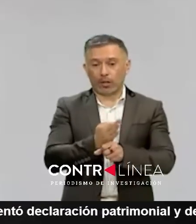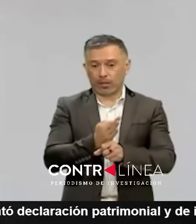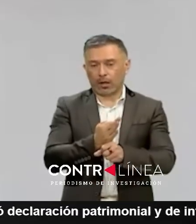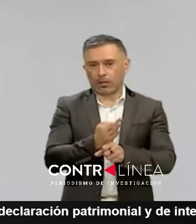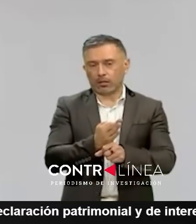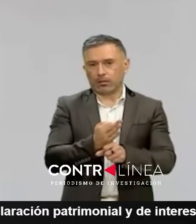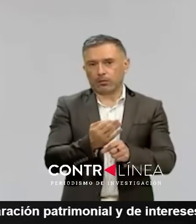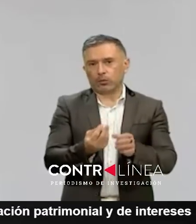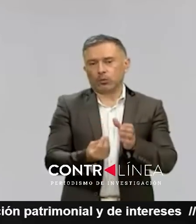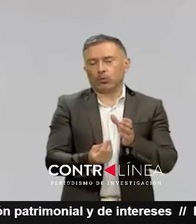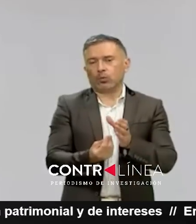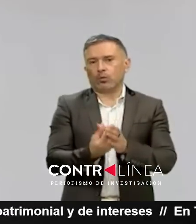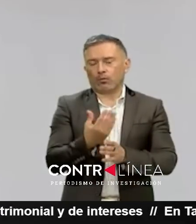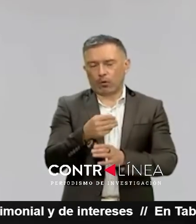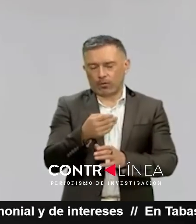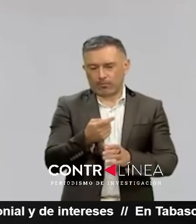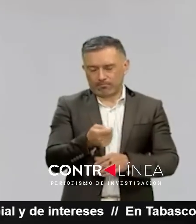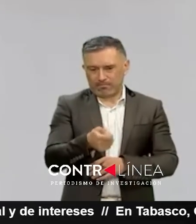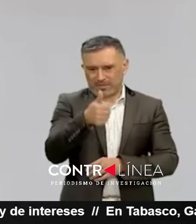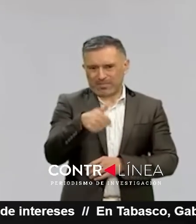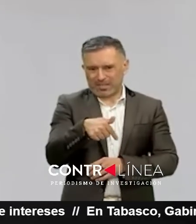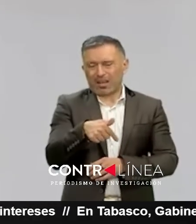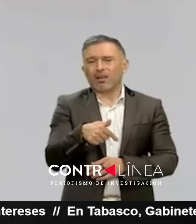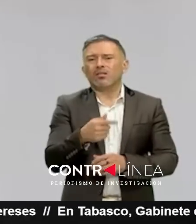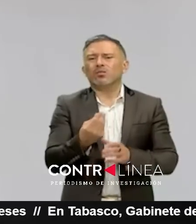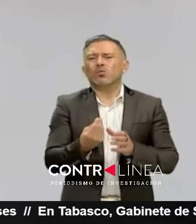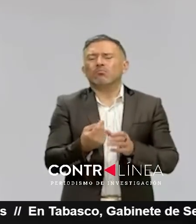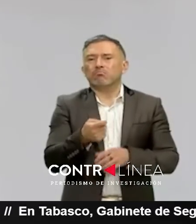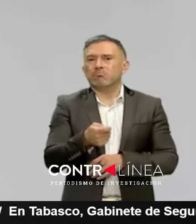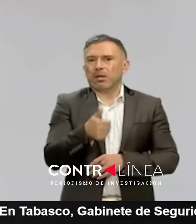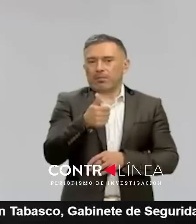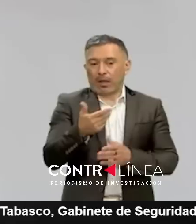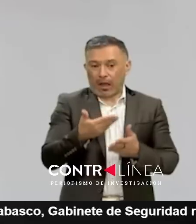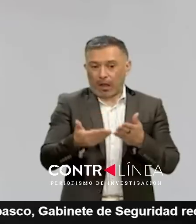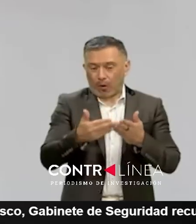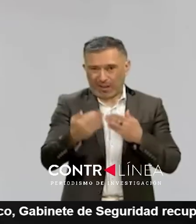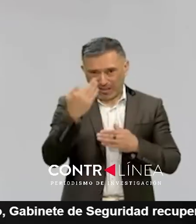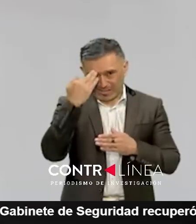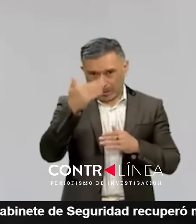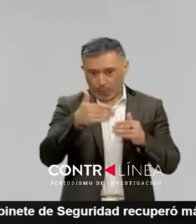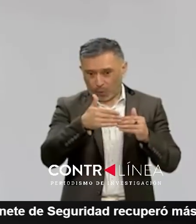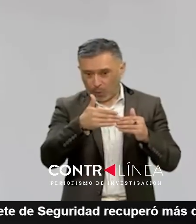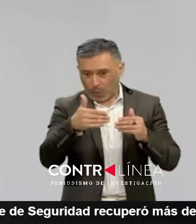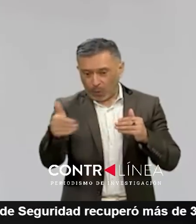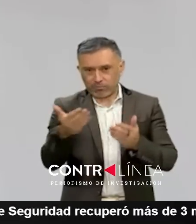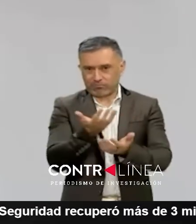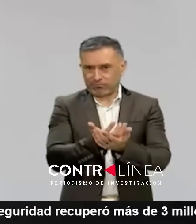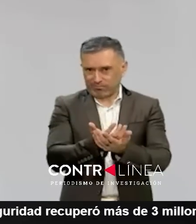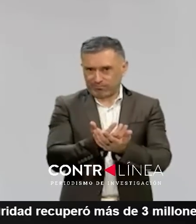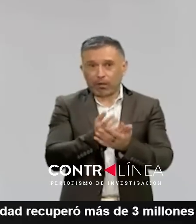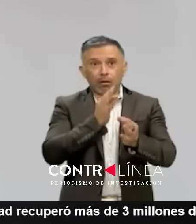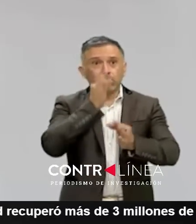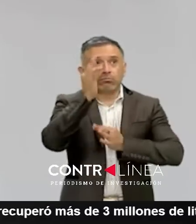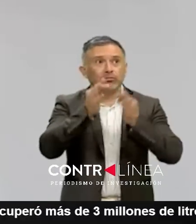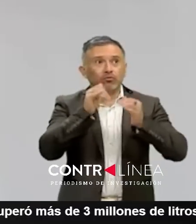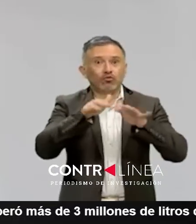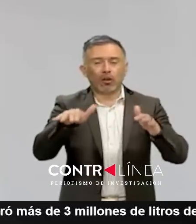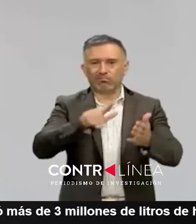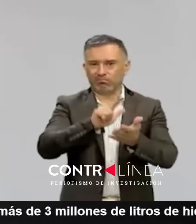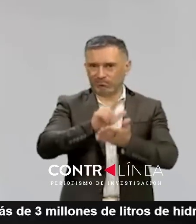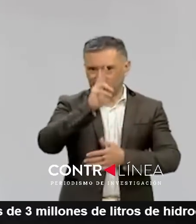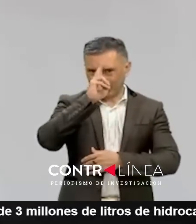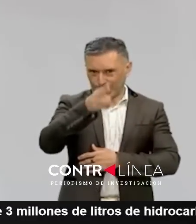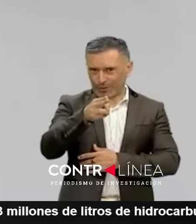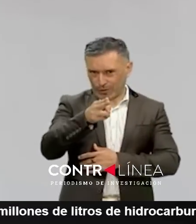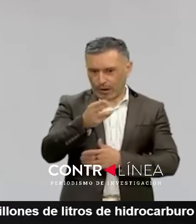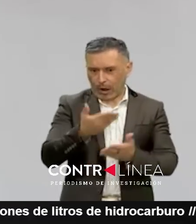las campañas electorales, novedoso en esta etapa fundamentalmente de la veda, porque sí hemos convenido